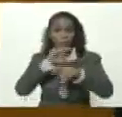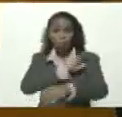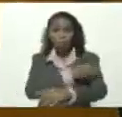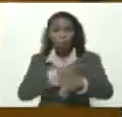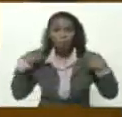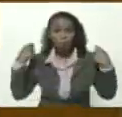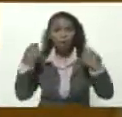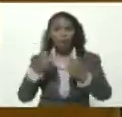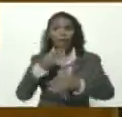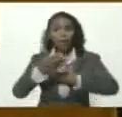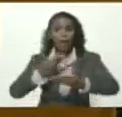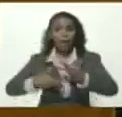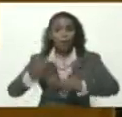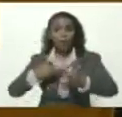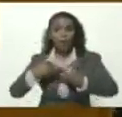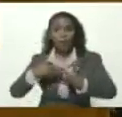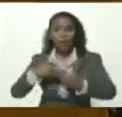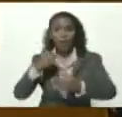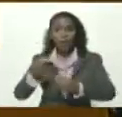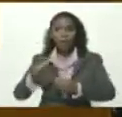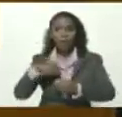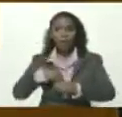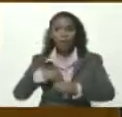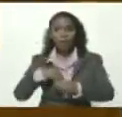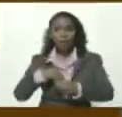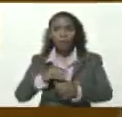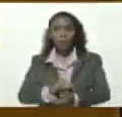Relaciones Interiores. No se oye bien, disculpa.